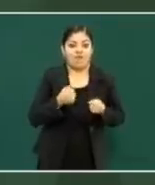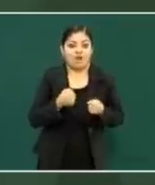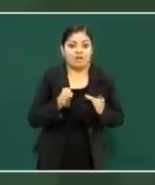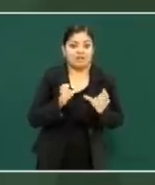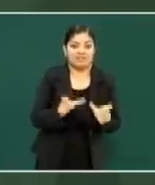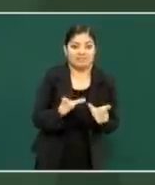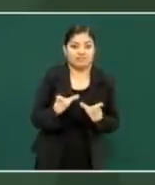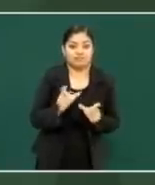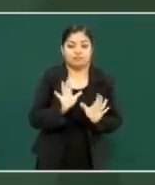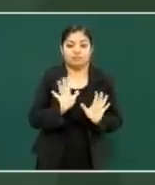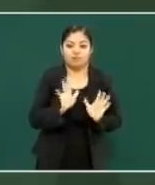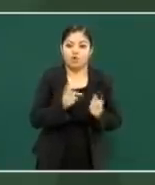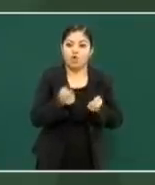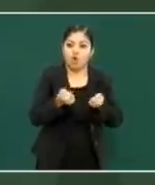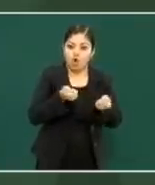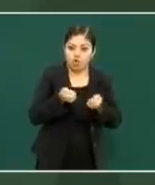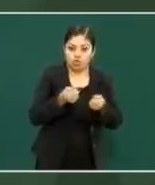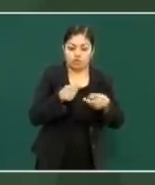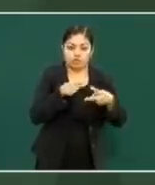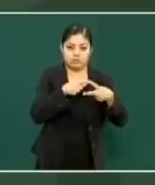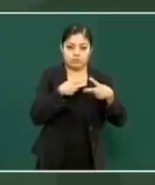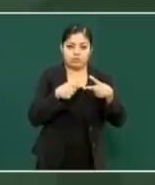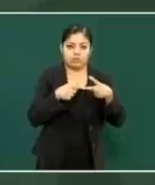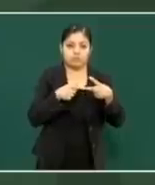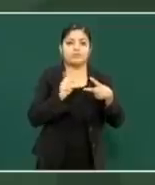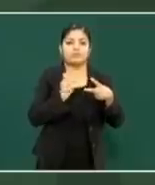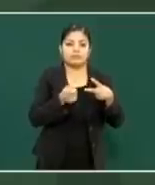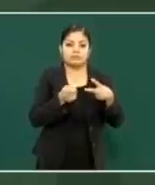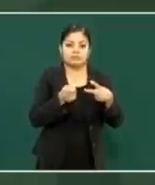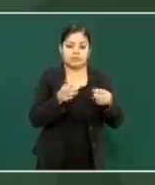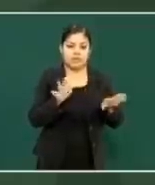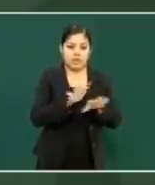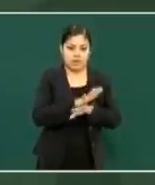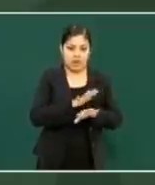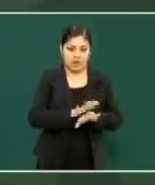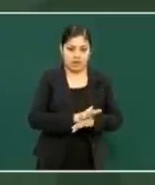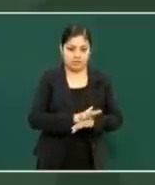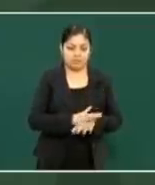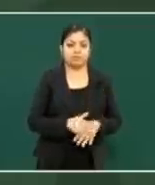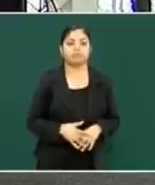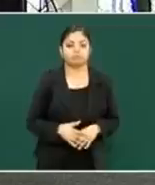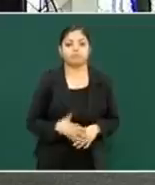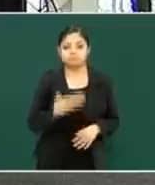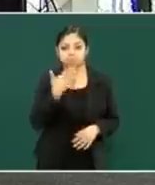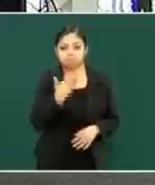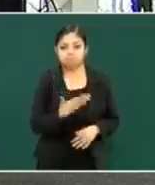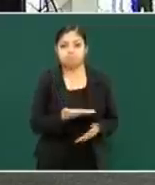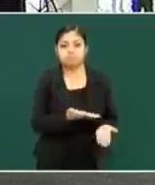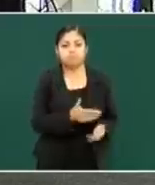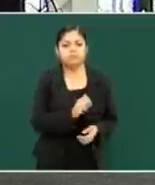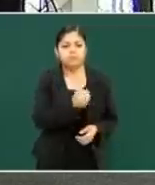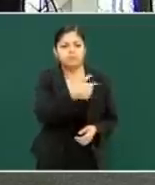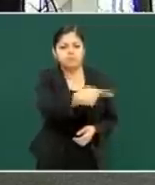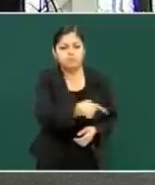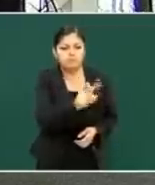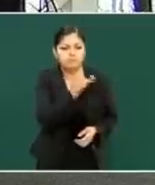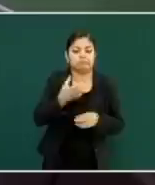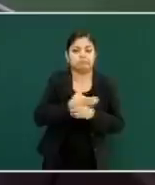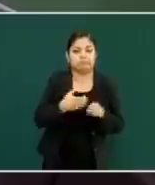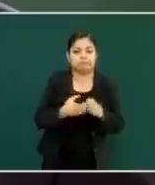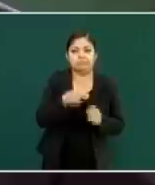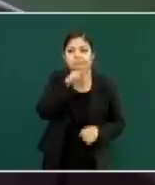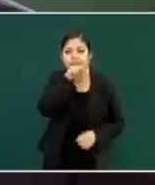desde guadalajara jalisco el presidente de lópez obrador llamó a la calma ante las declaraciones del presidente de eeuu